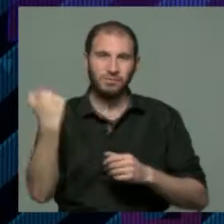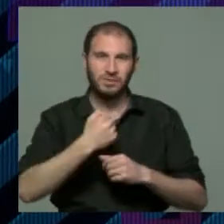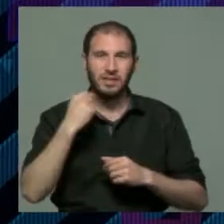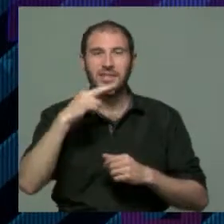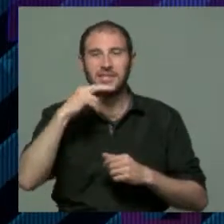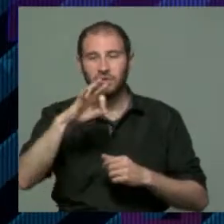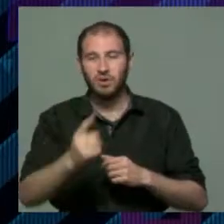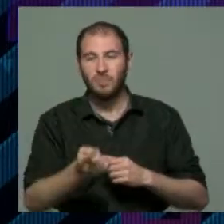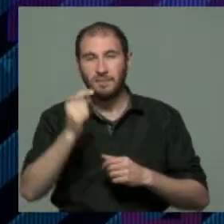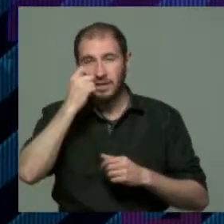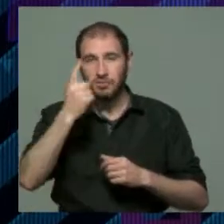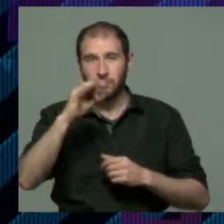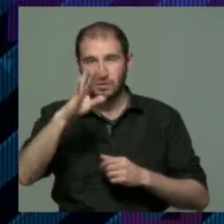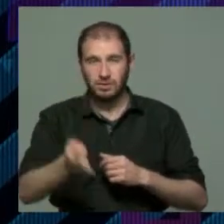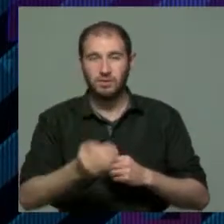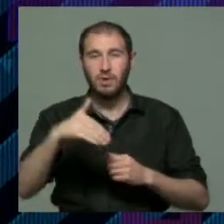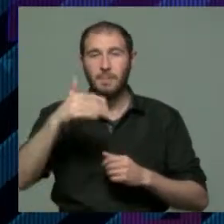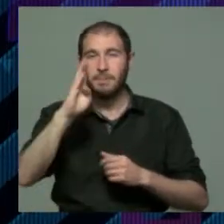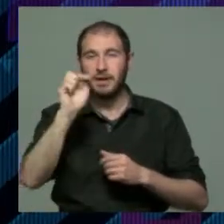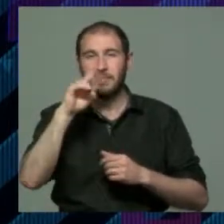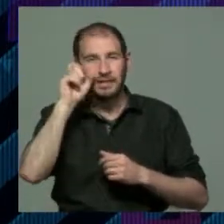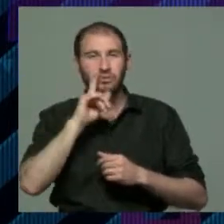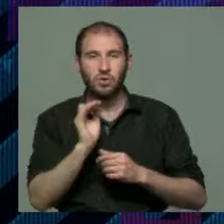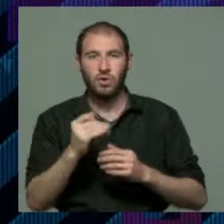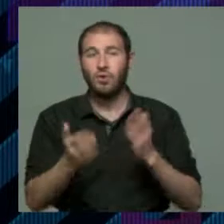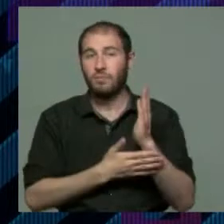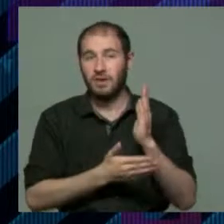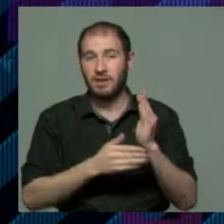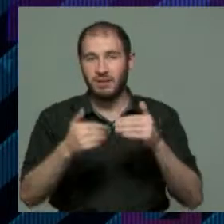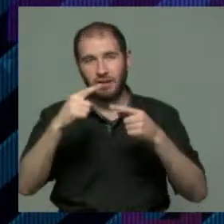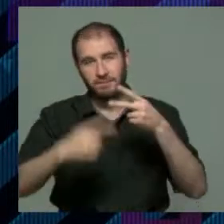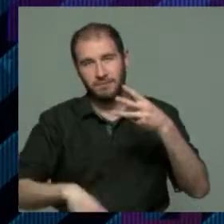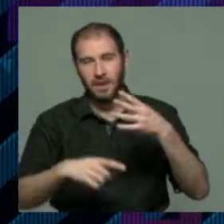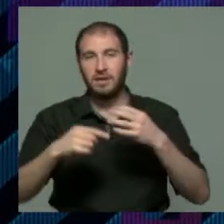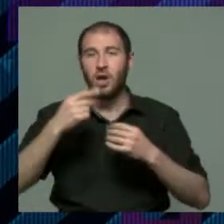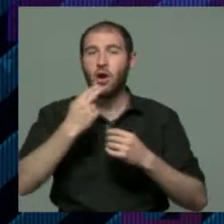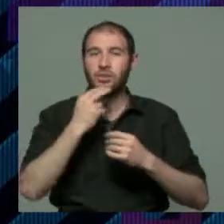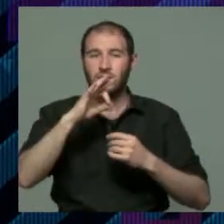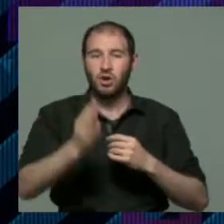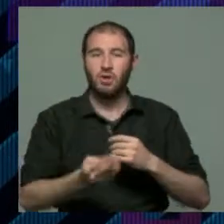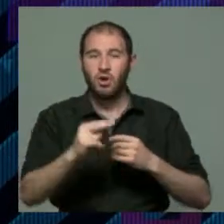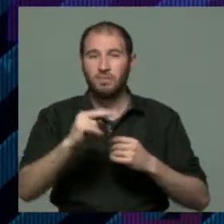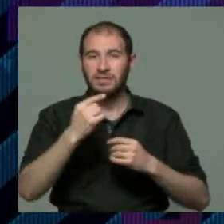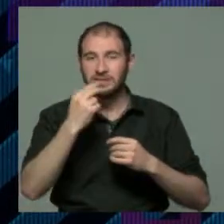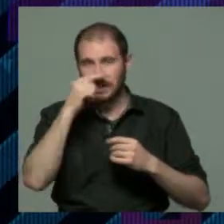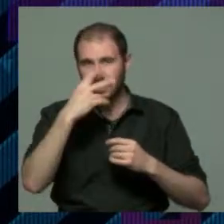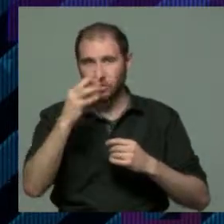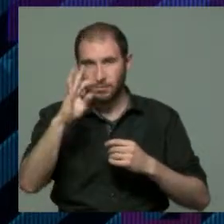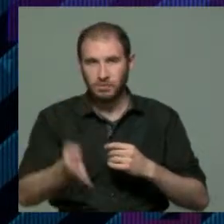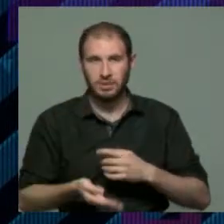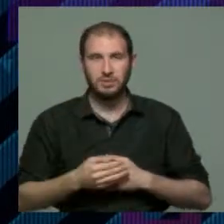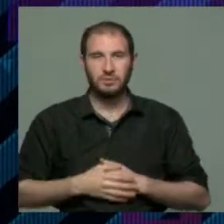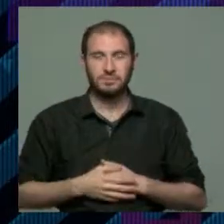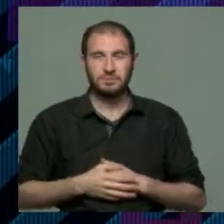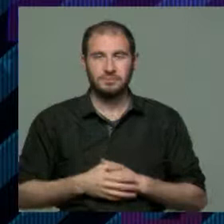con el 17,21% y Noelia Barbeito del FIT relegada con un 11,72% de los votos.